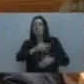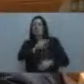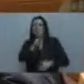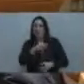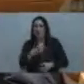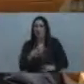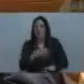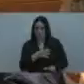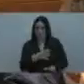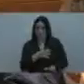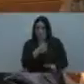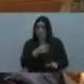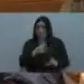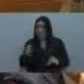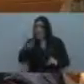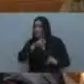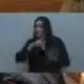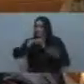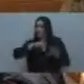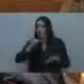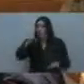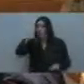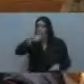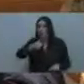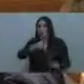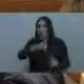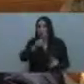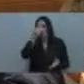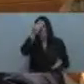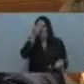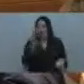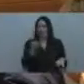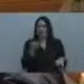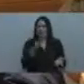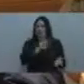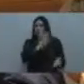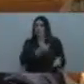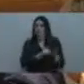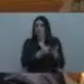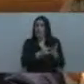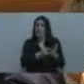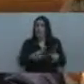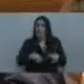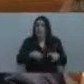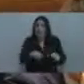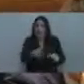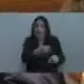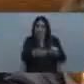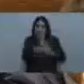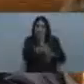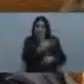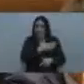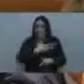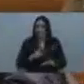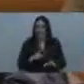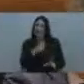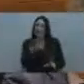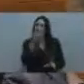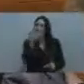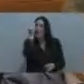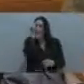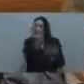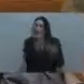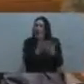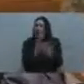primero que nos hace pensar es que realmente no quieren el plan de vías, no quieren que se finalice el plan de vías. Pero ¿por qué también se puede argumentar esto si nos vamos